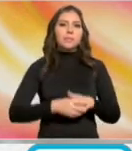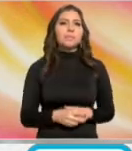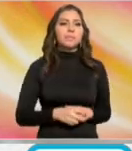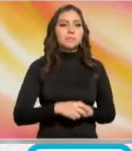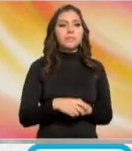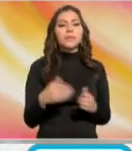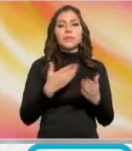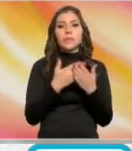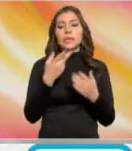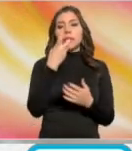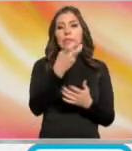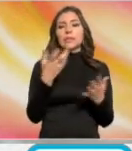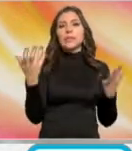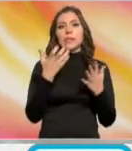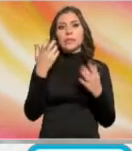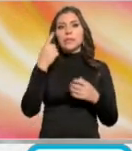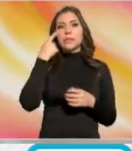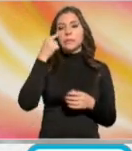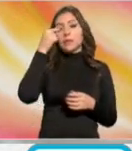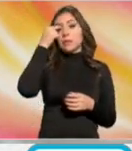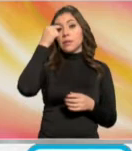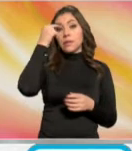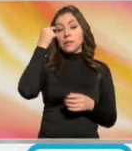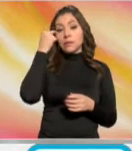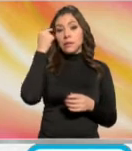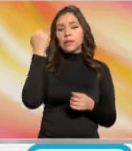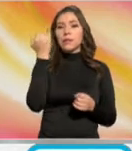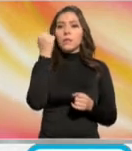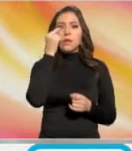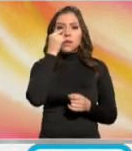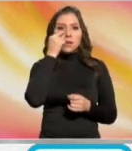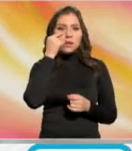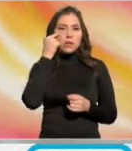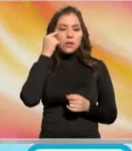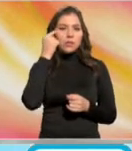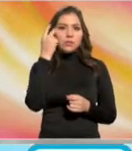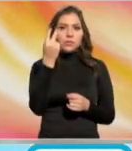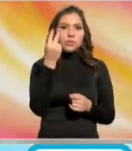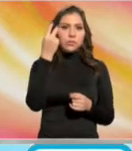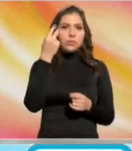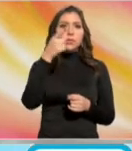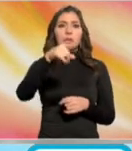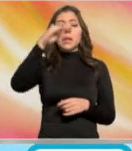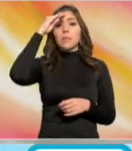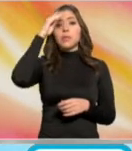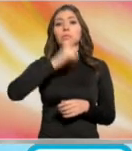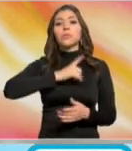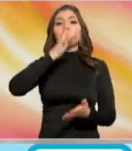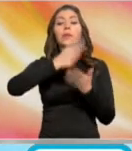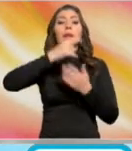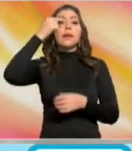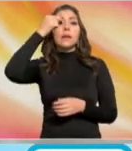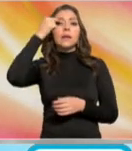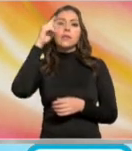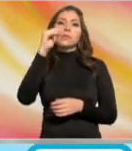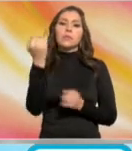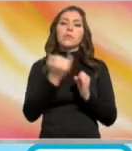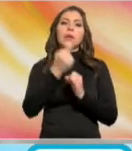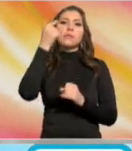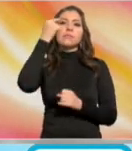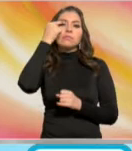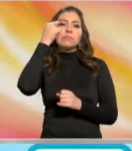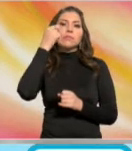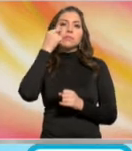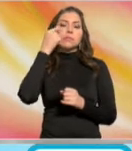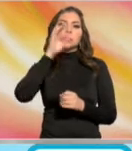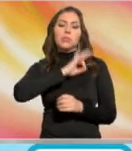entonces esta se realiza párpado, en el párpado superior y también en la parte, yo tenía entendido que solo era arriba, pero también se realiza en la parte de abajo. Así es, se